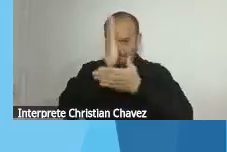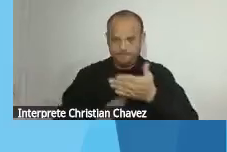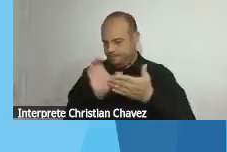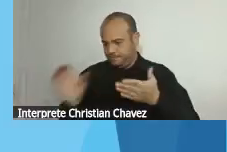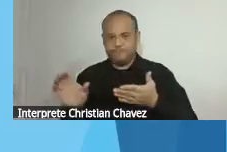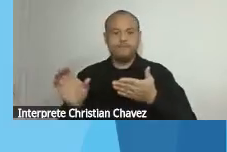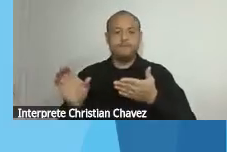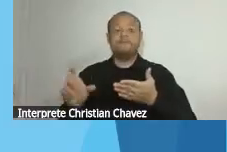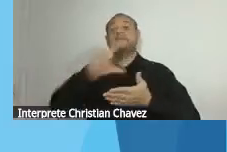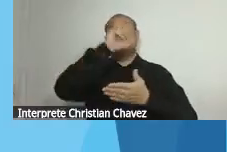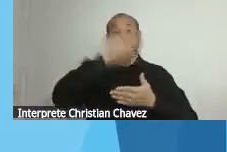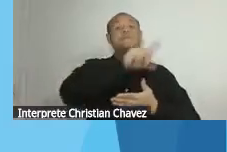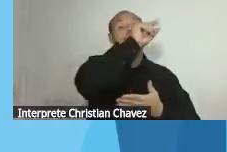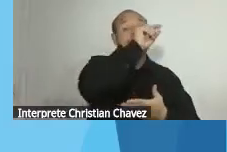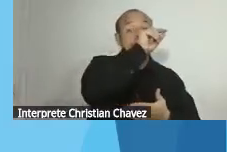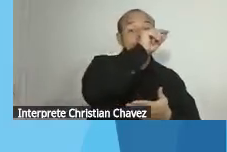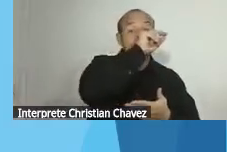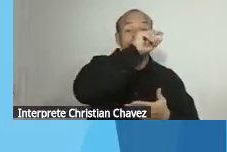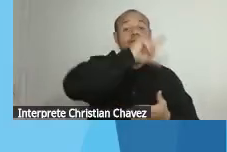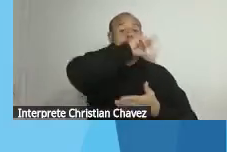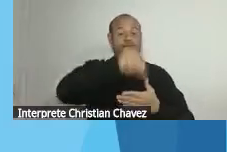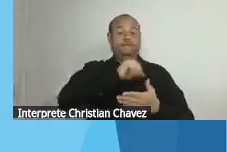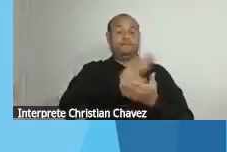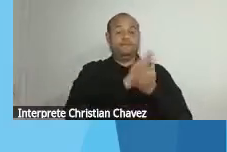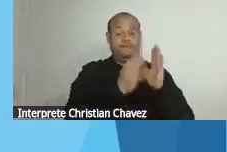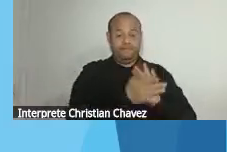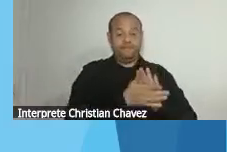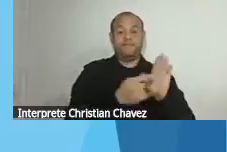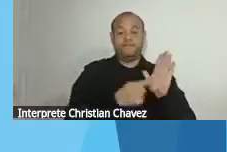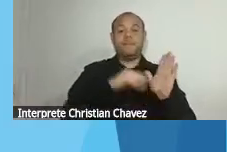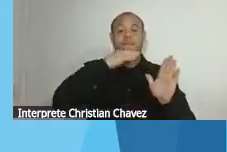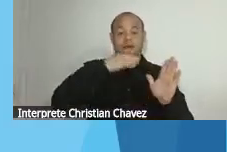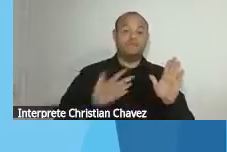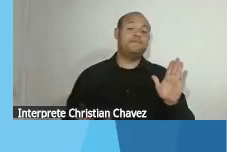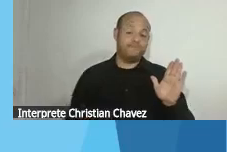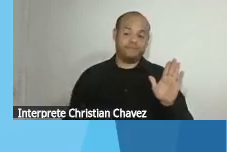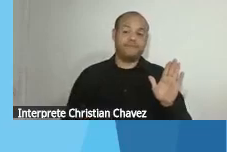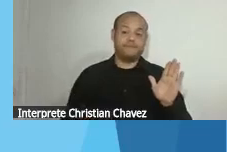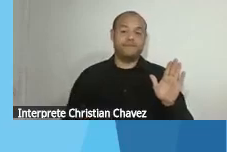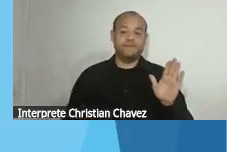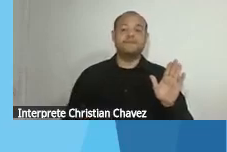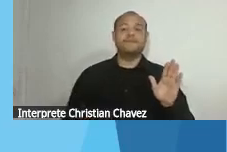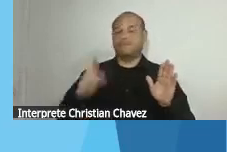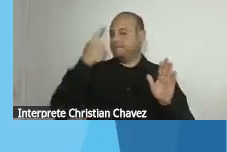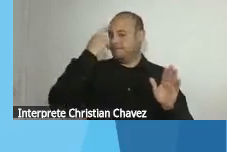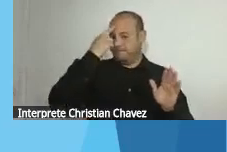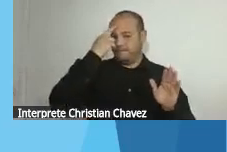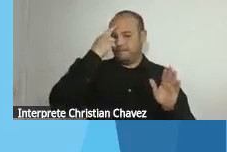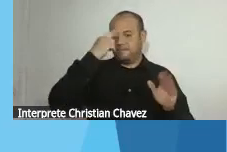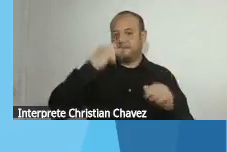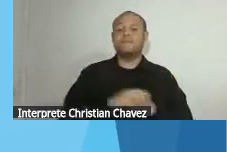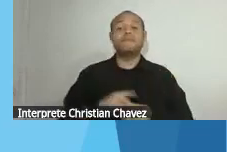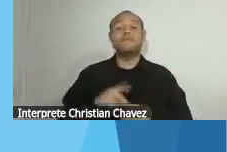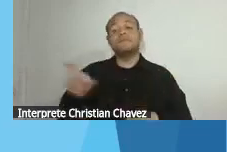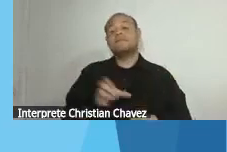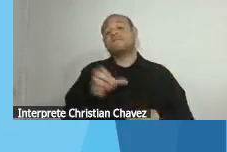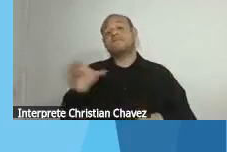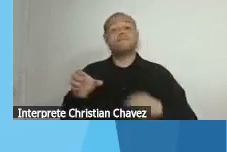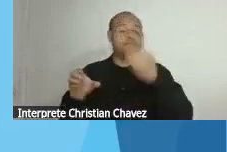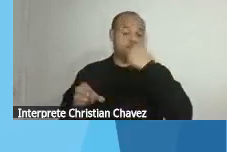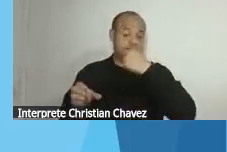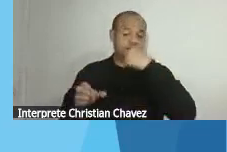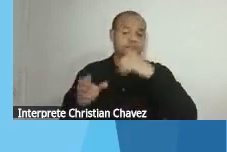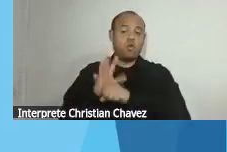y brócoli, ¿sí? Vemos que a la mitad otra vez tenemos a las verduras, un cuarto alimento de origen animal y en otro cuarto pues